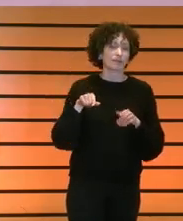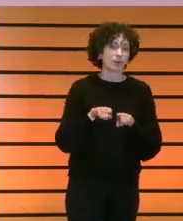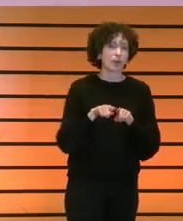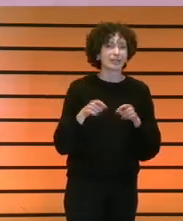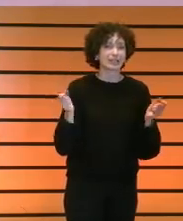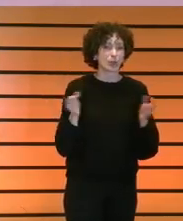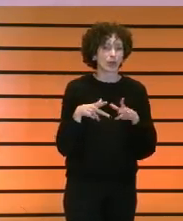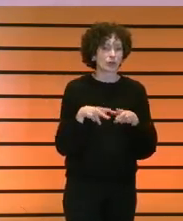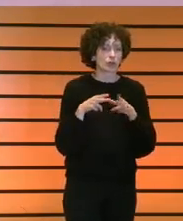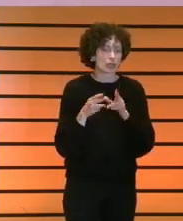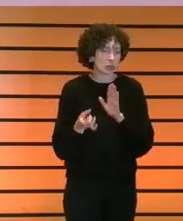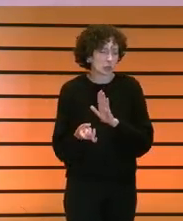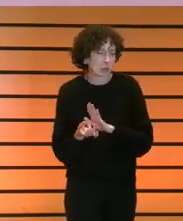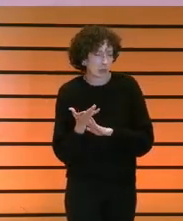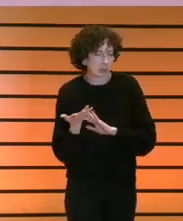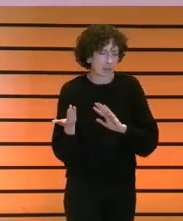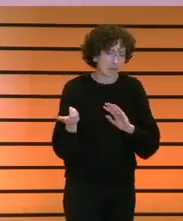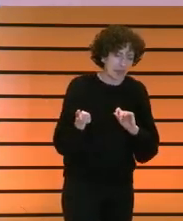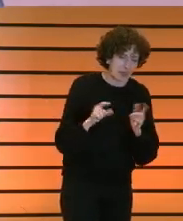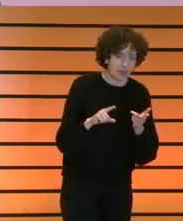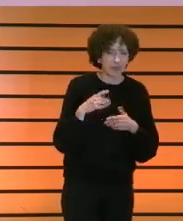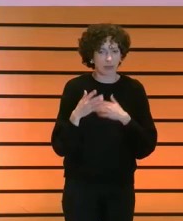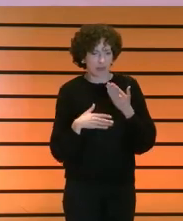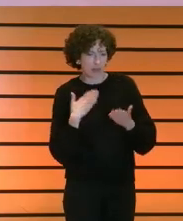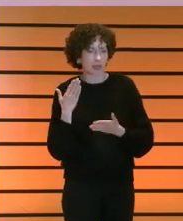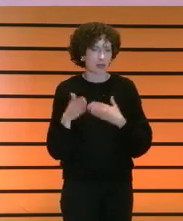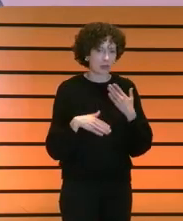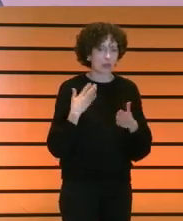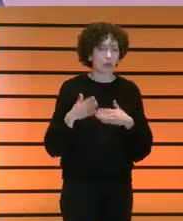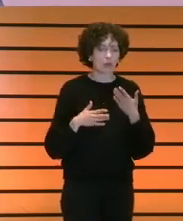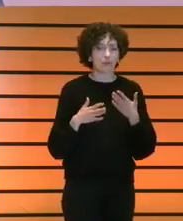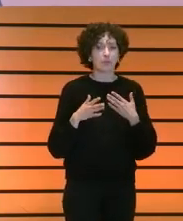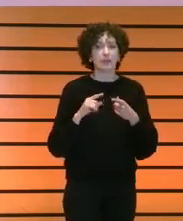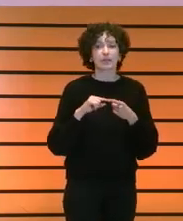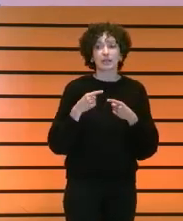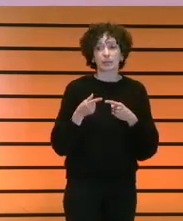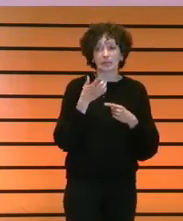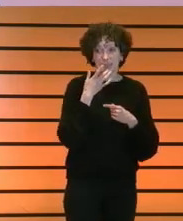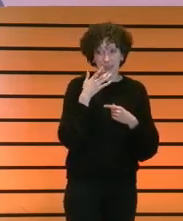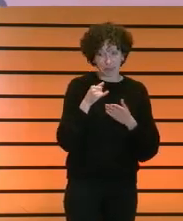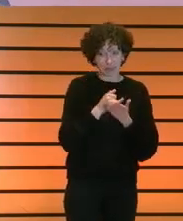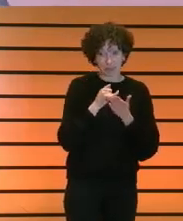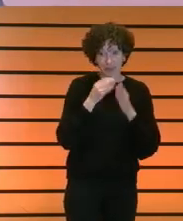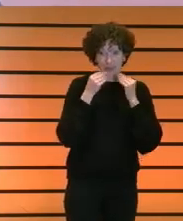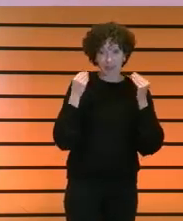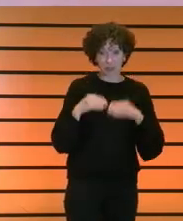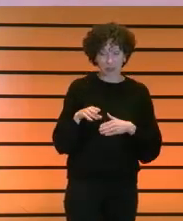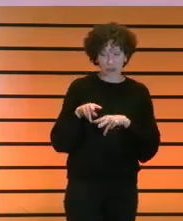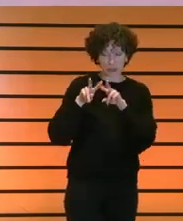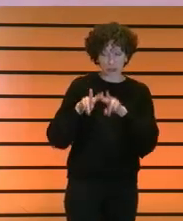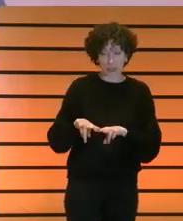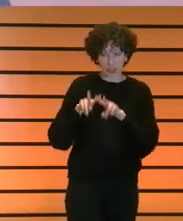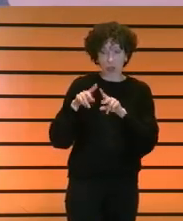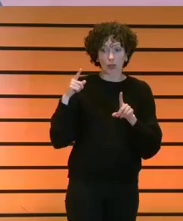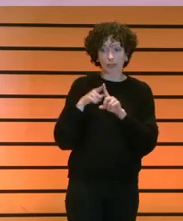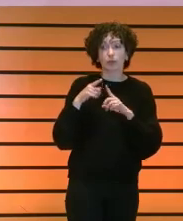social y más cosas, ¿no? La motivación realmente, cuando consultas los ensayos históricos, era más el disponer de una